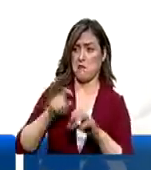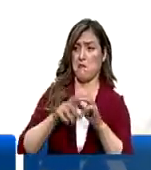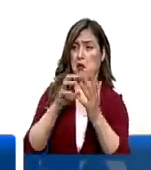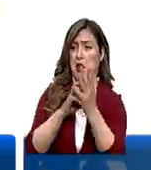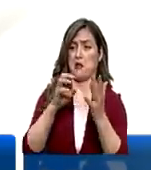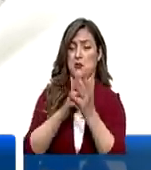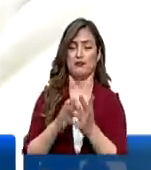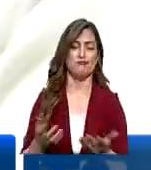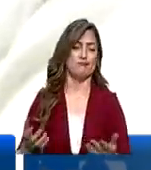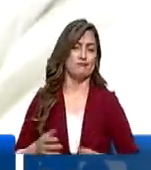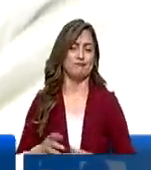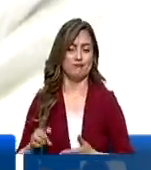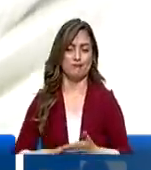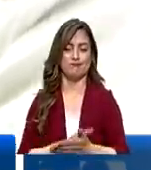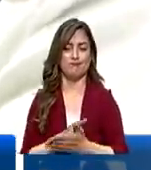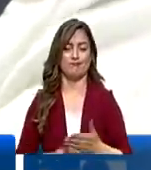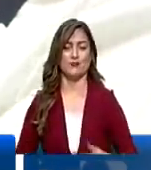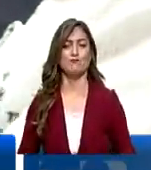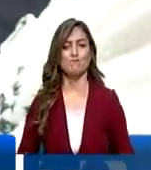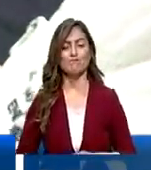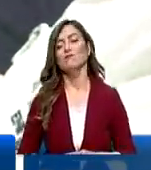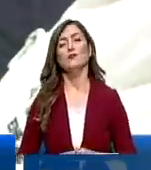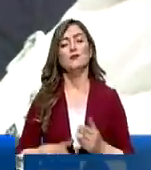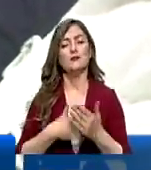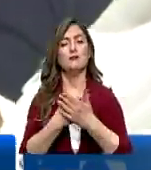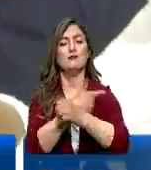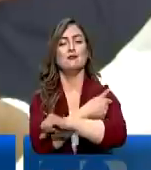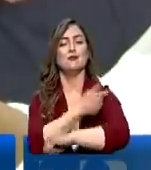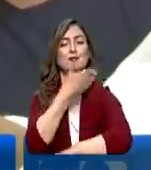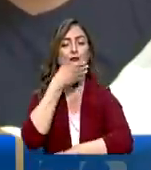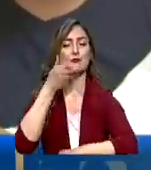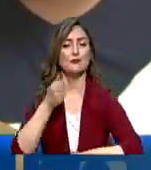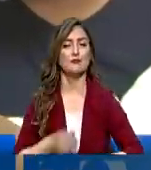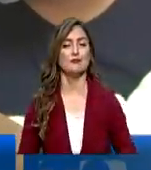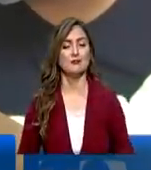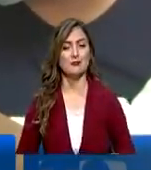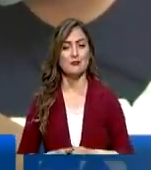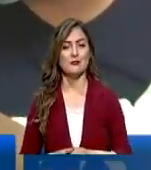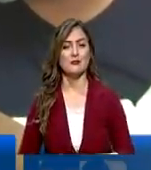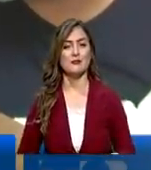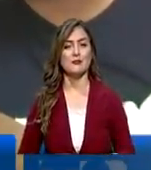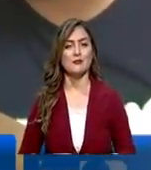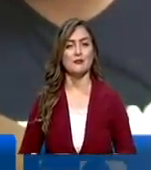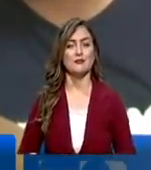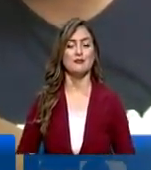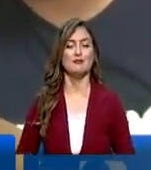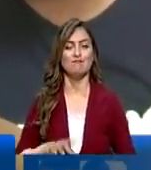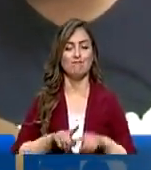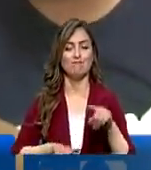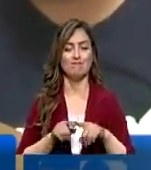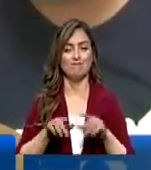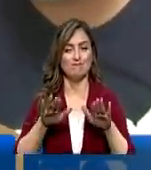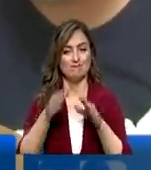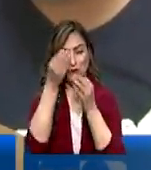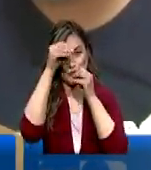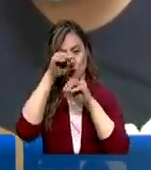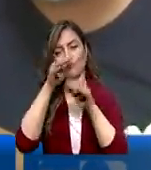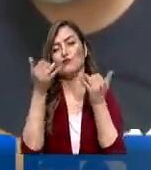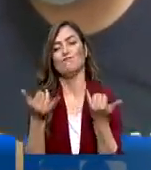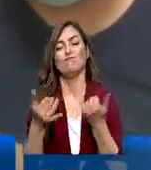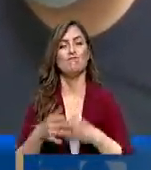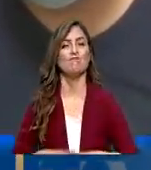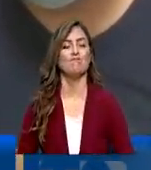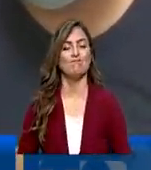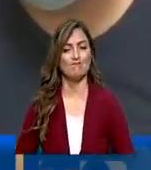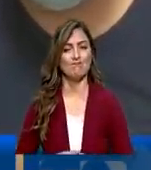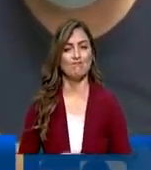eliminando y pues la gente acepta la vacuna, ¿no?, para que se les aplique. Y bien, amigos televidentes, esta es la información que les